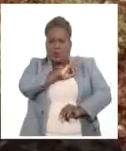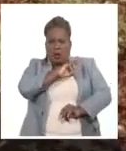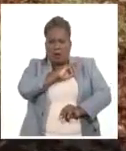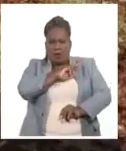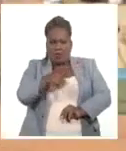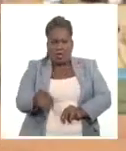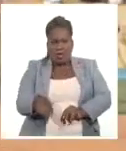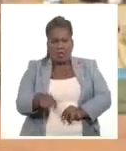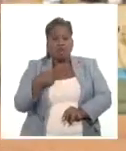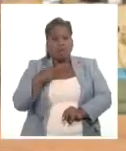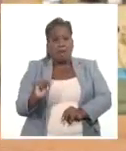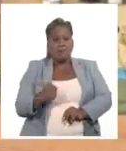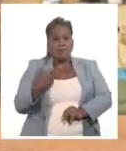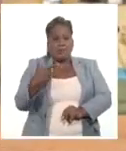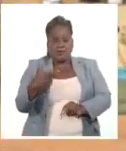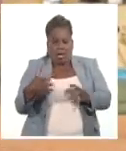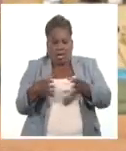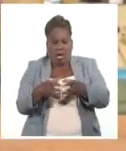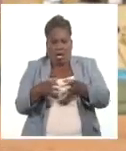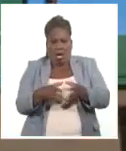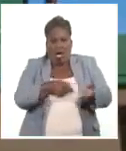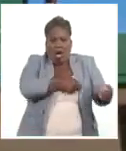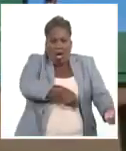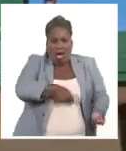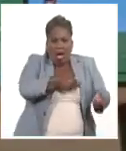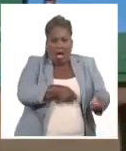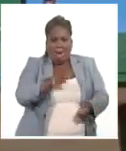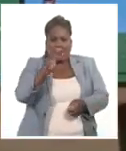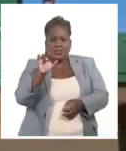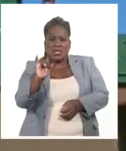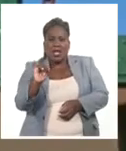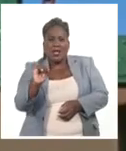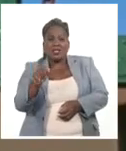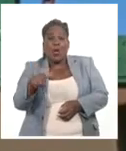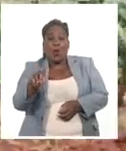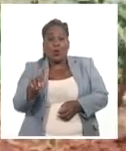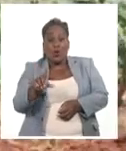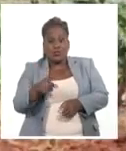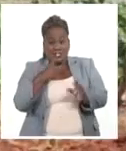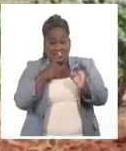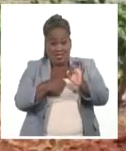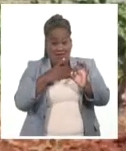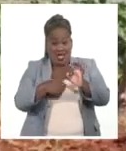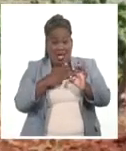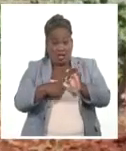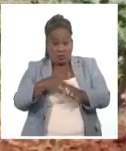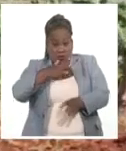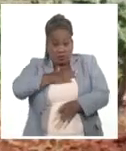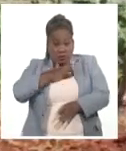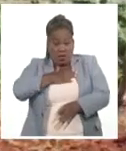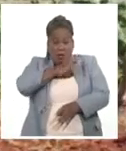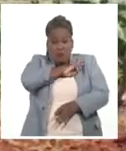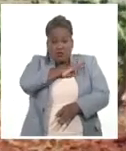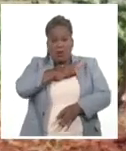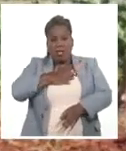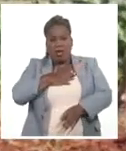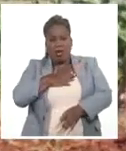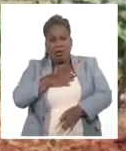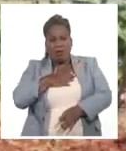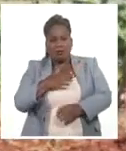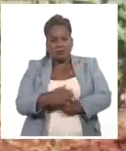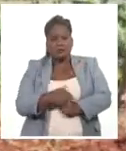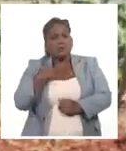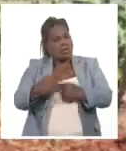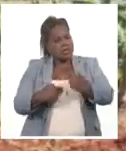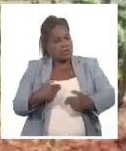ejercer la vicepresidencia de la Cooperativa de Producción Agropecuaria 26 de Julio de Quibicán. Por lo menos lo que nos toca a nosotros hacer, tratamos de hacerlo lo